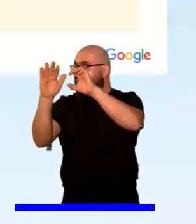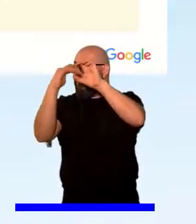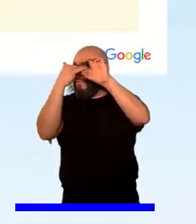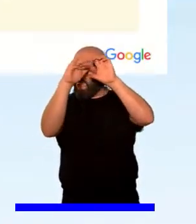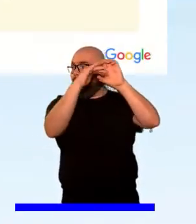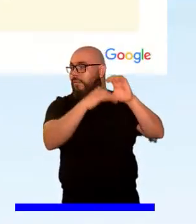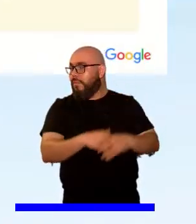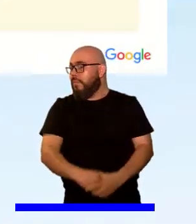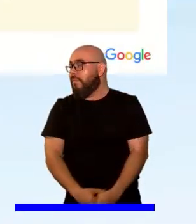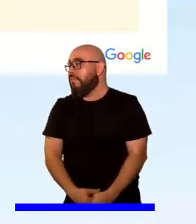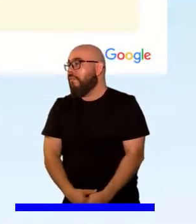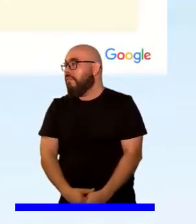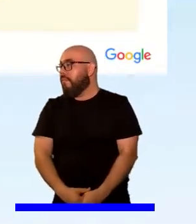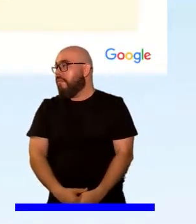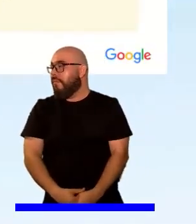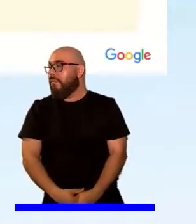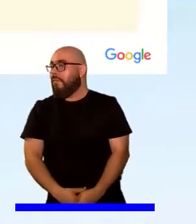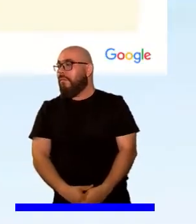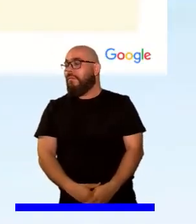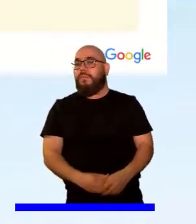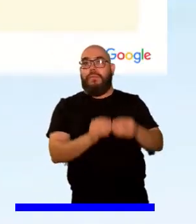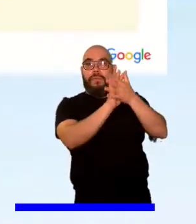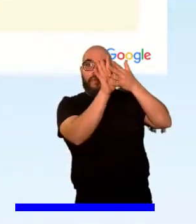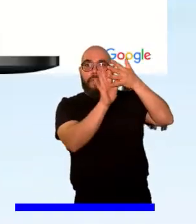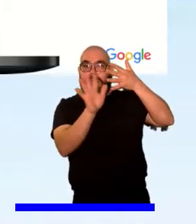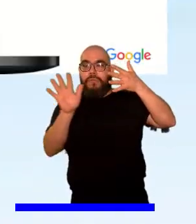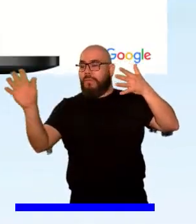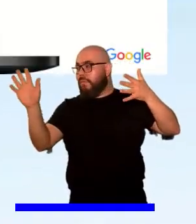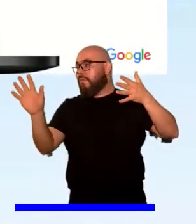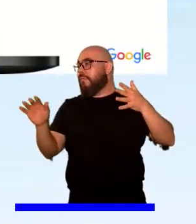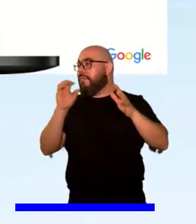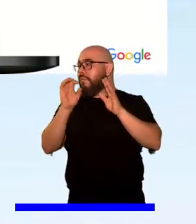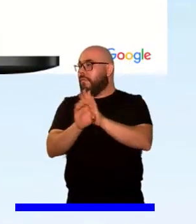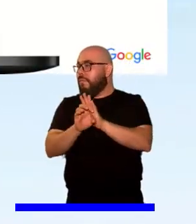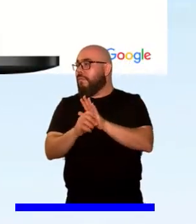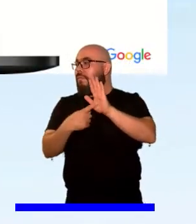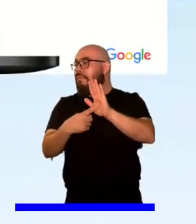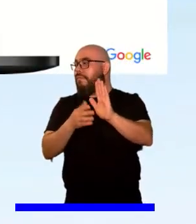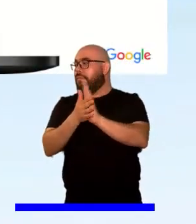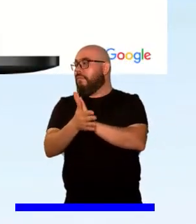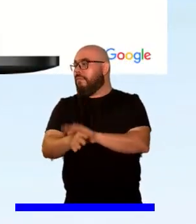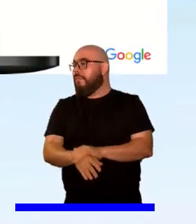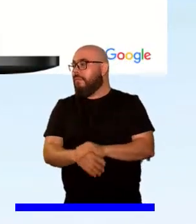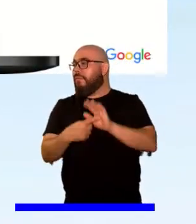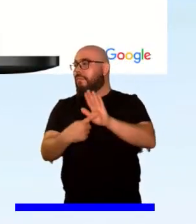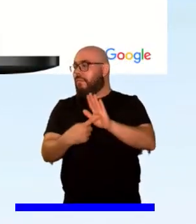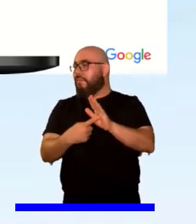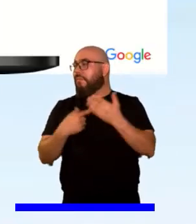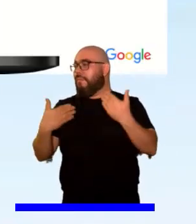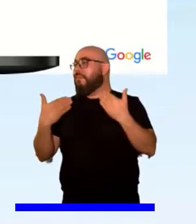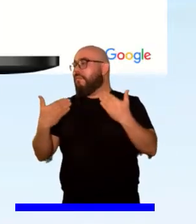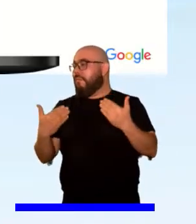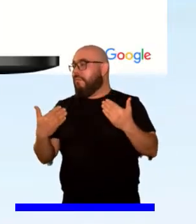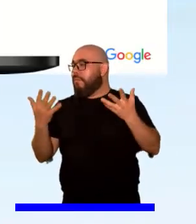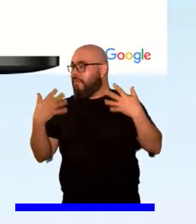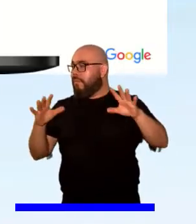productoras. Es un flujo que es ilustrativo, pero que a mí me gusta mucho mostrarlo porque a la larga, cuando lo vemos